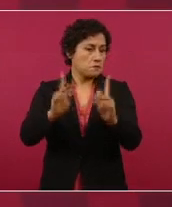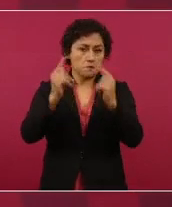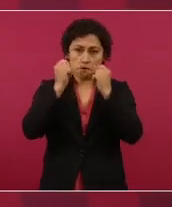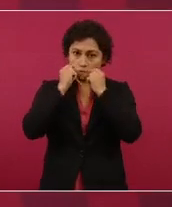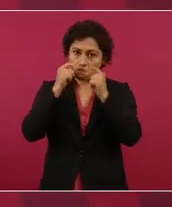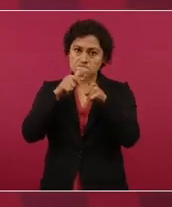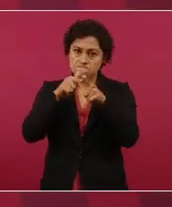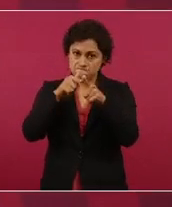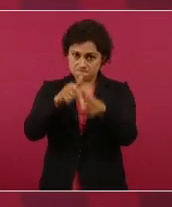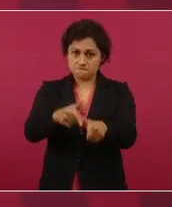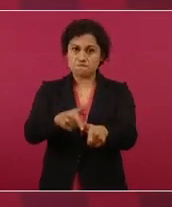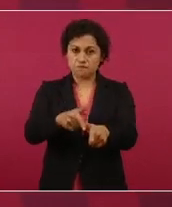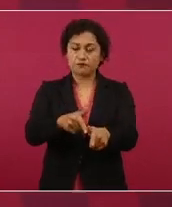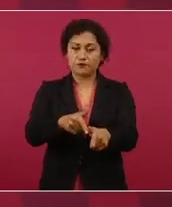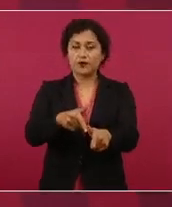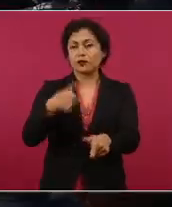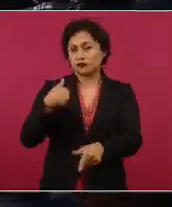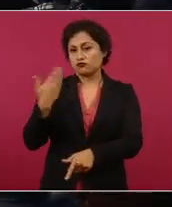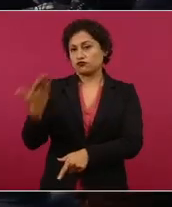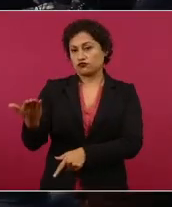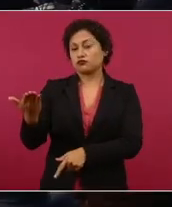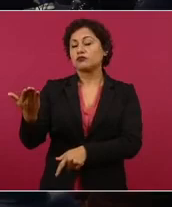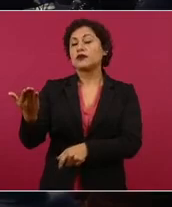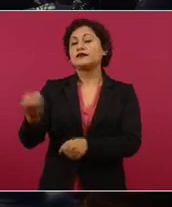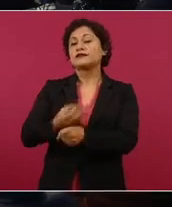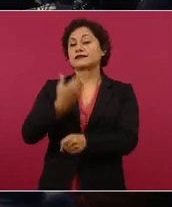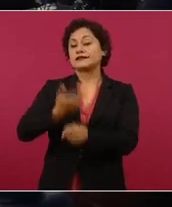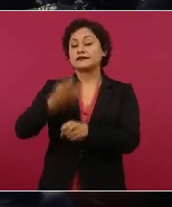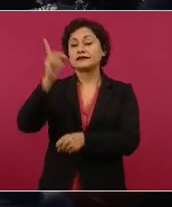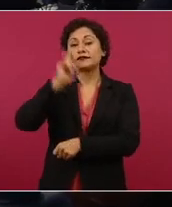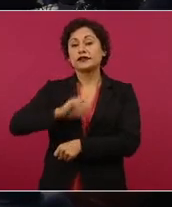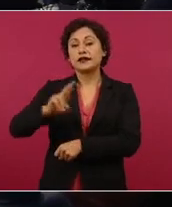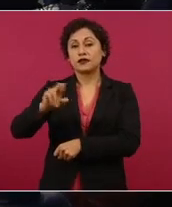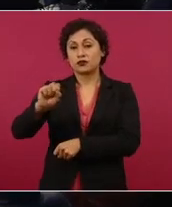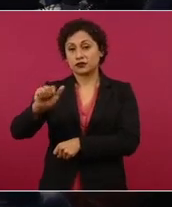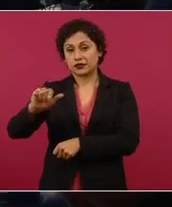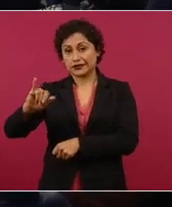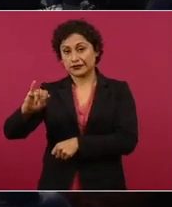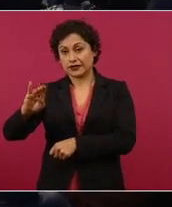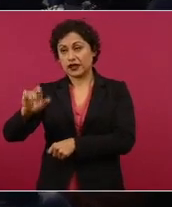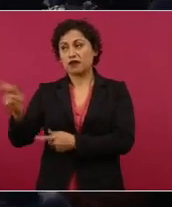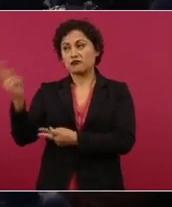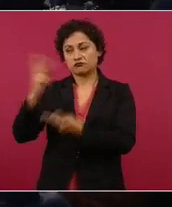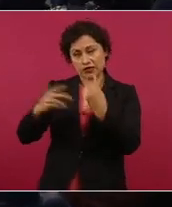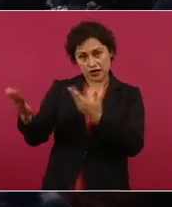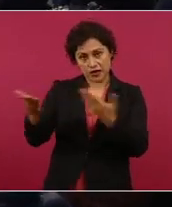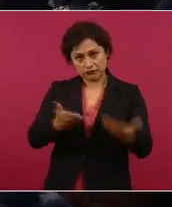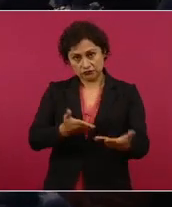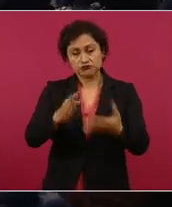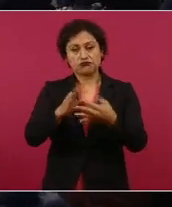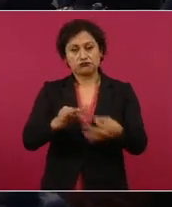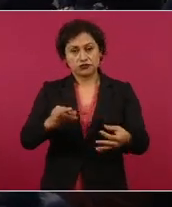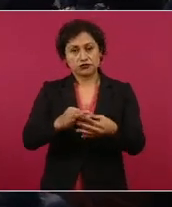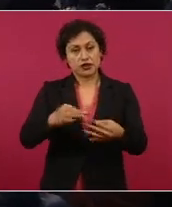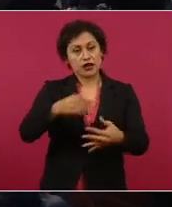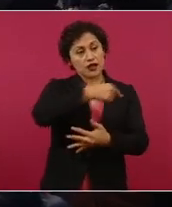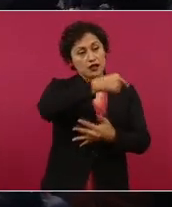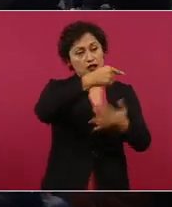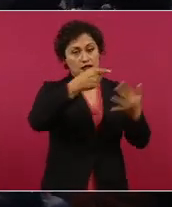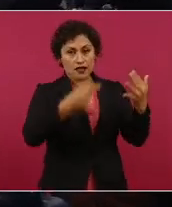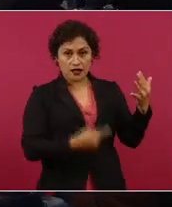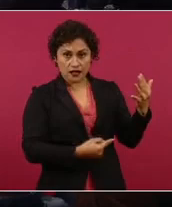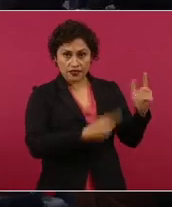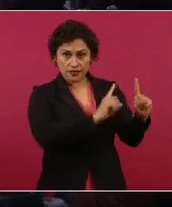Y le vamos a pedir a Rosa Isela que nos informe de todos los casos, cuántos han obtenido